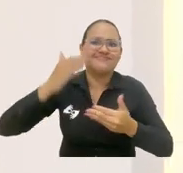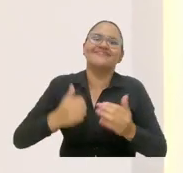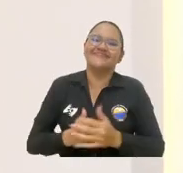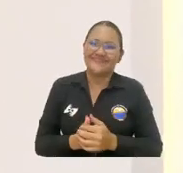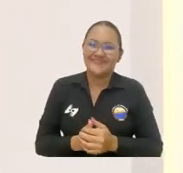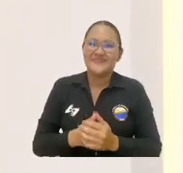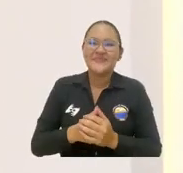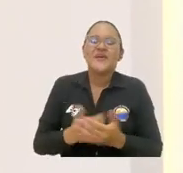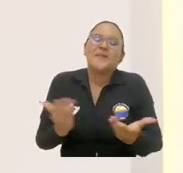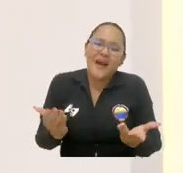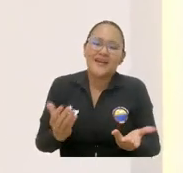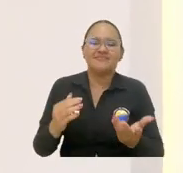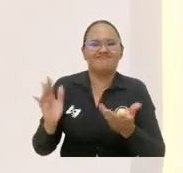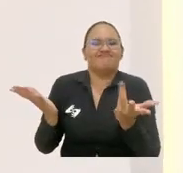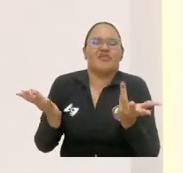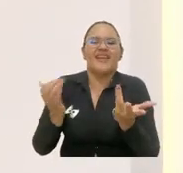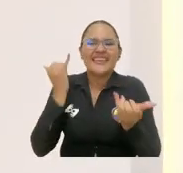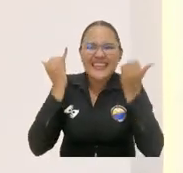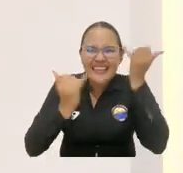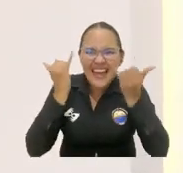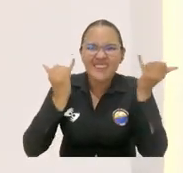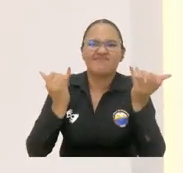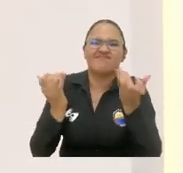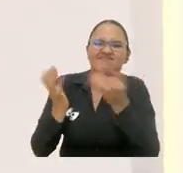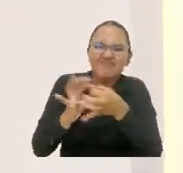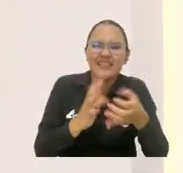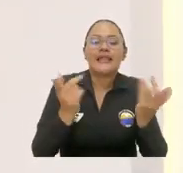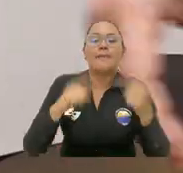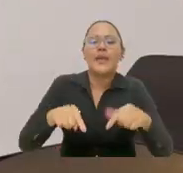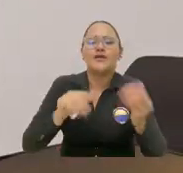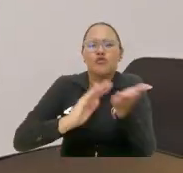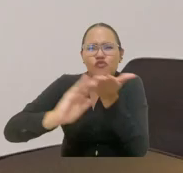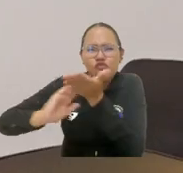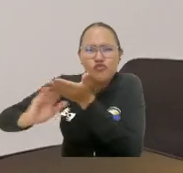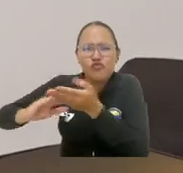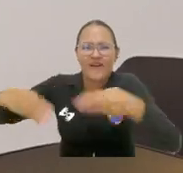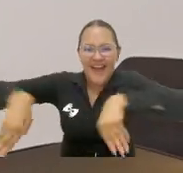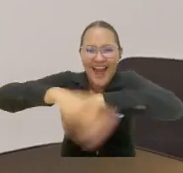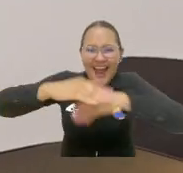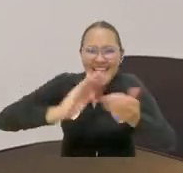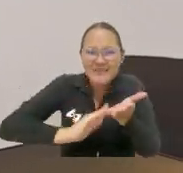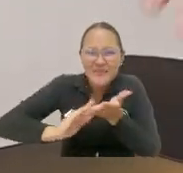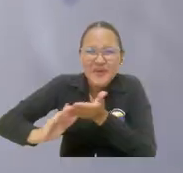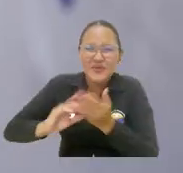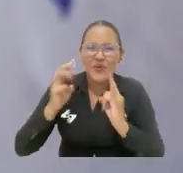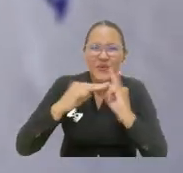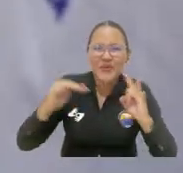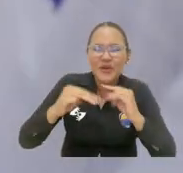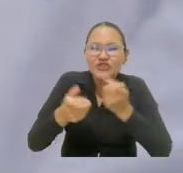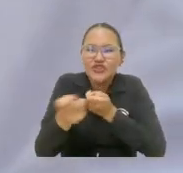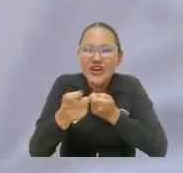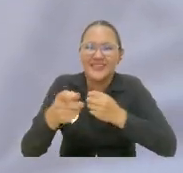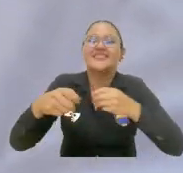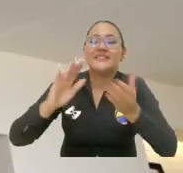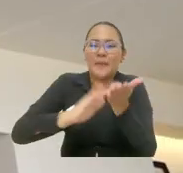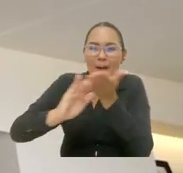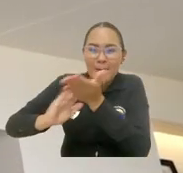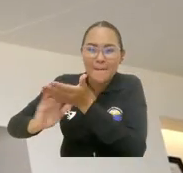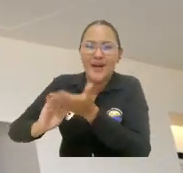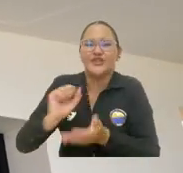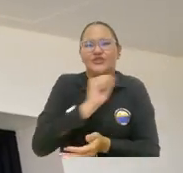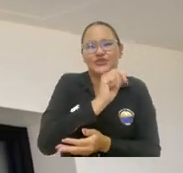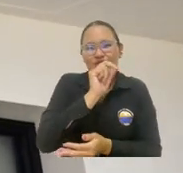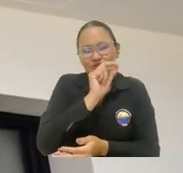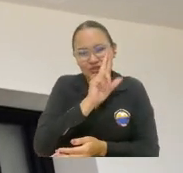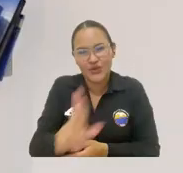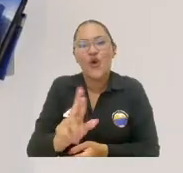en torno a la sostenibilidad como un eje articulador del plan, iniciativas de la ampliación de la malla vial, incluyendo la vía que atraviesa la Universidad del Magdalena y que conecta la ciudad